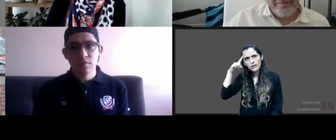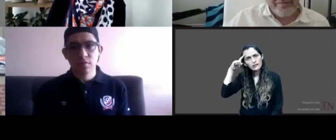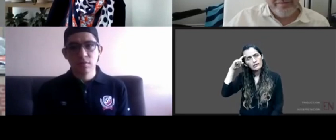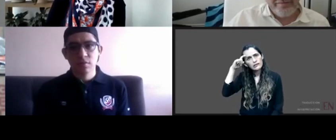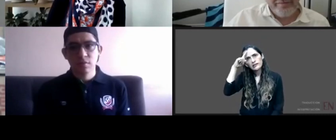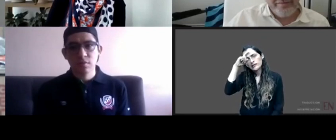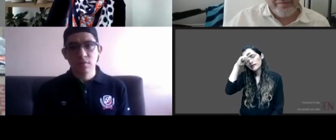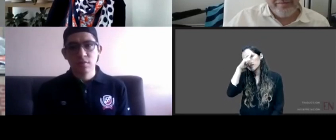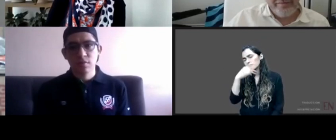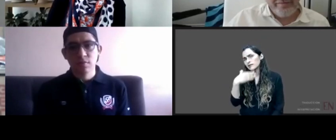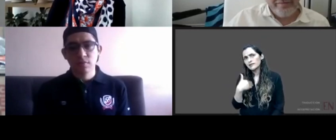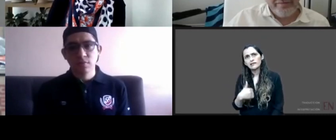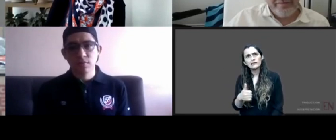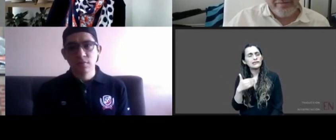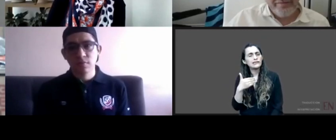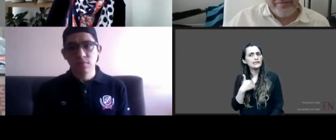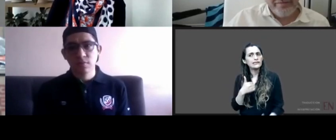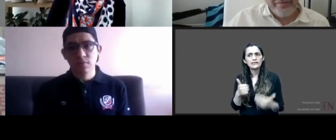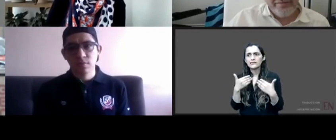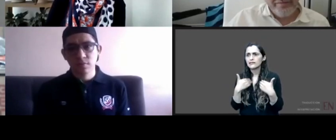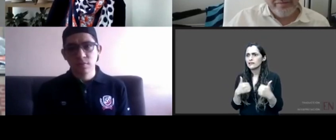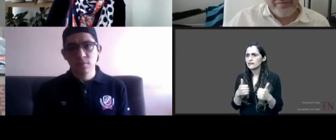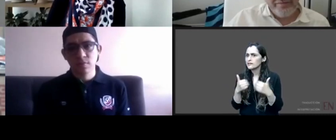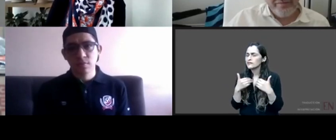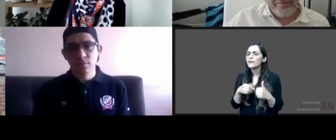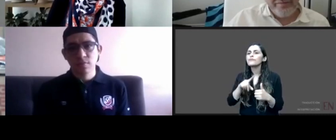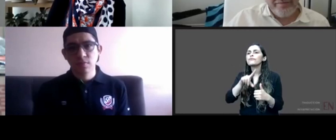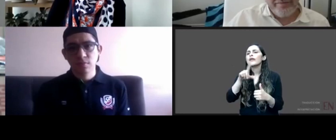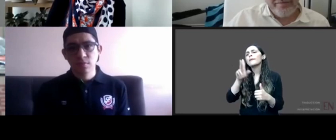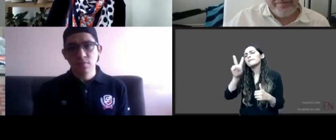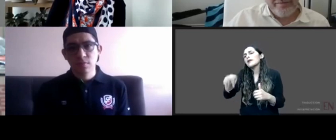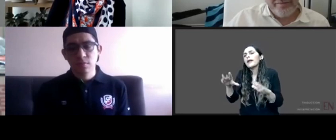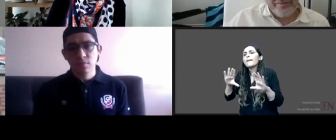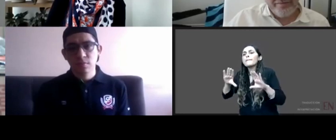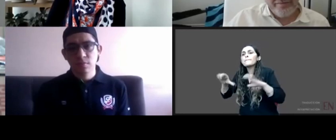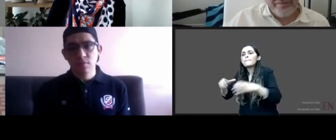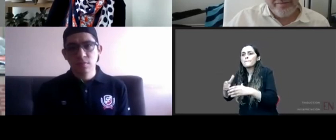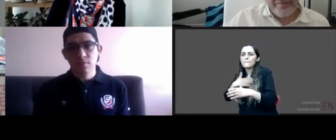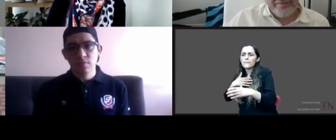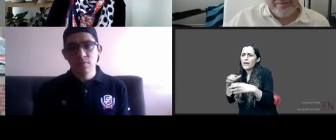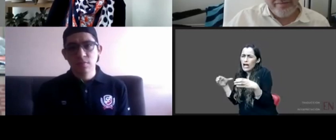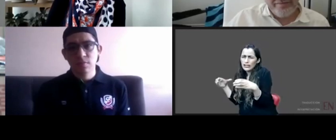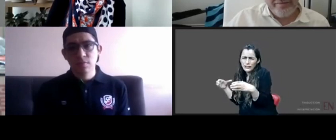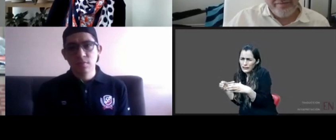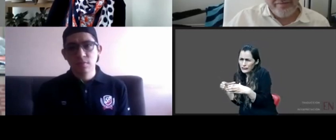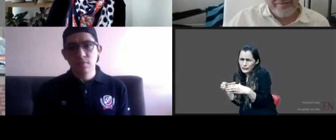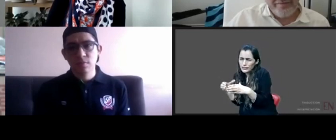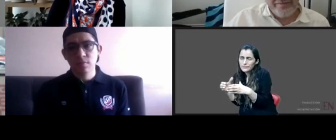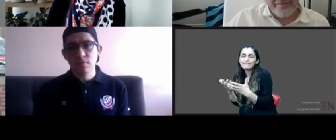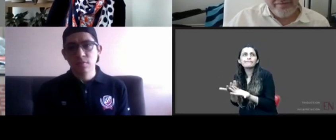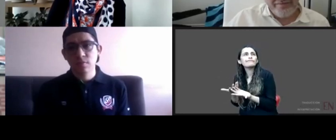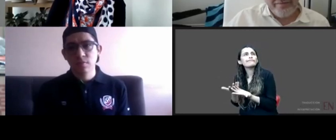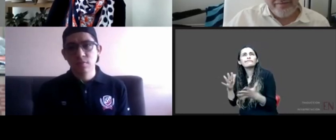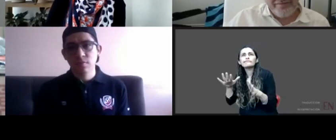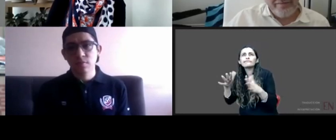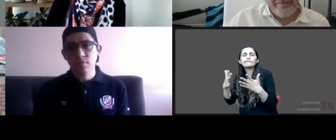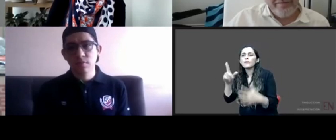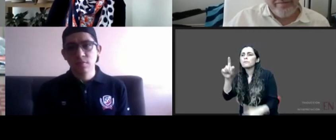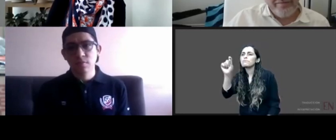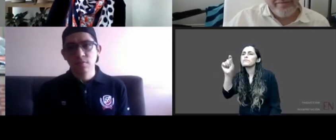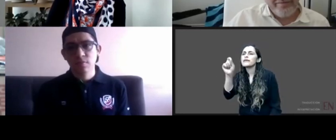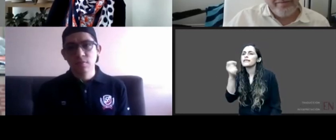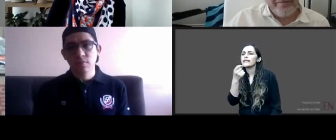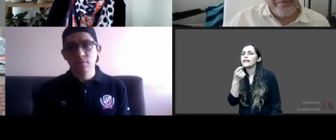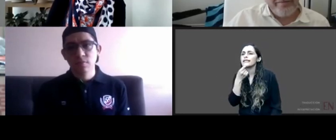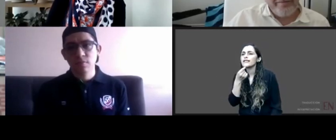y mi comunidad estaba, bueno, es muy chica mi comunidad. Éramos aproximadamente 20 niños en